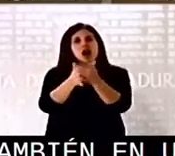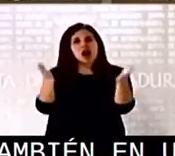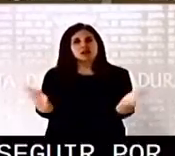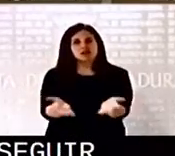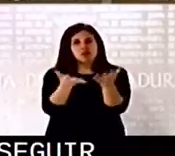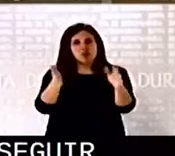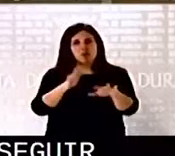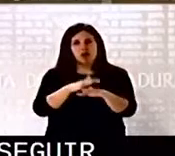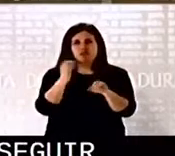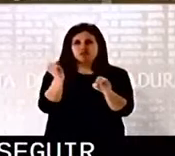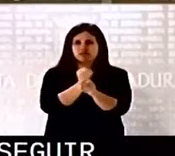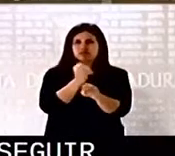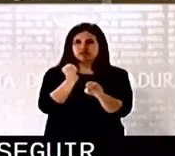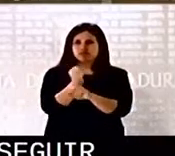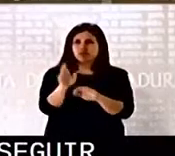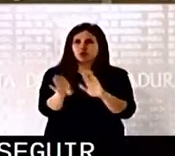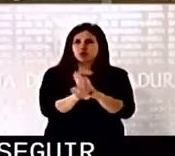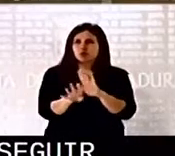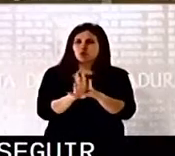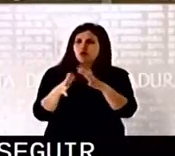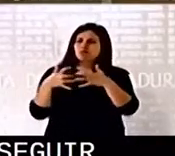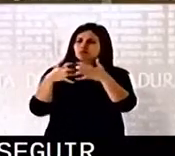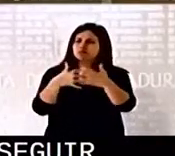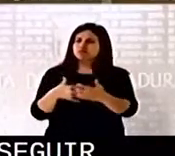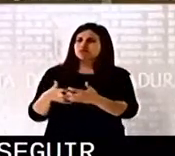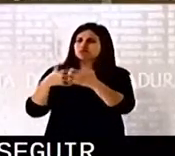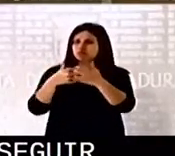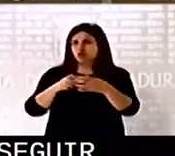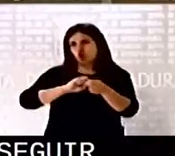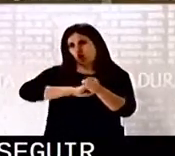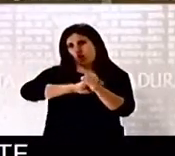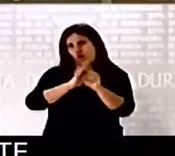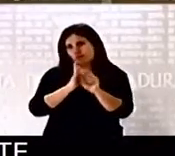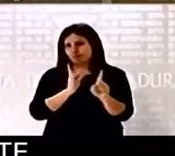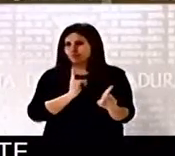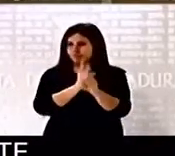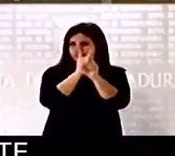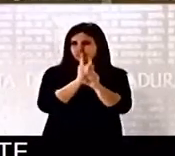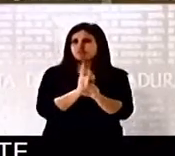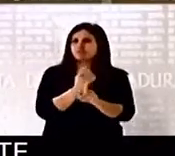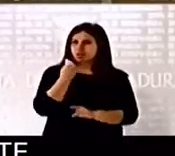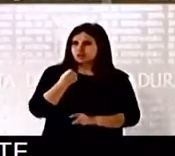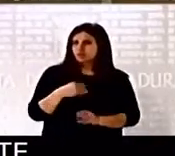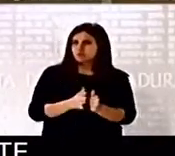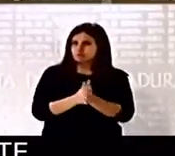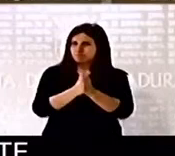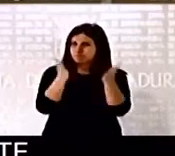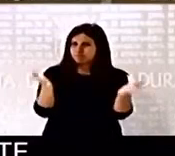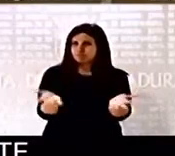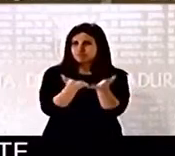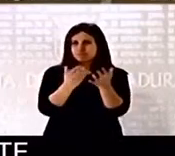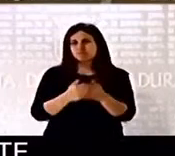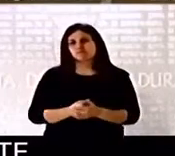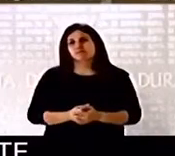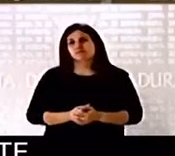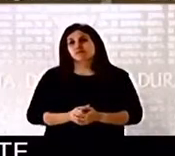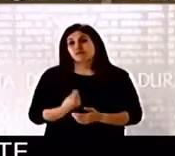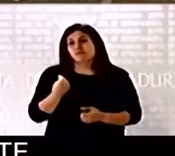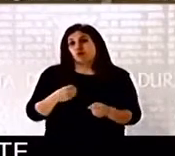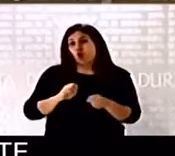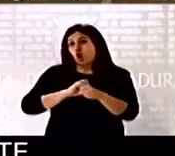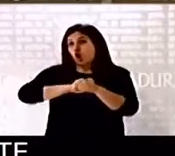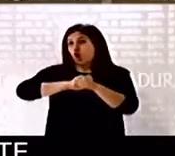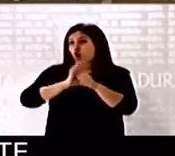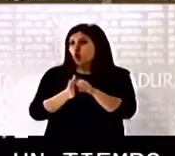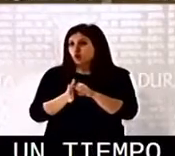colaborando, a seguir luchando contra este coronavirus que ha venido para quedarse un tiempo